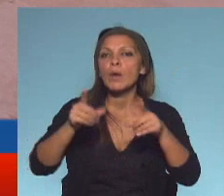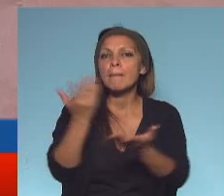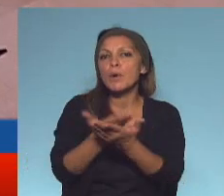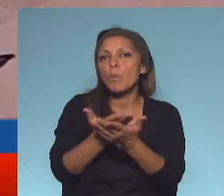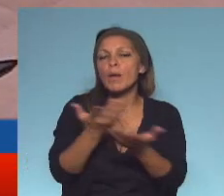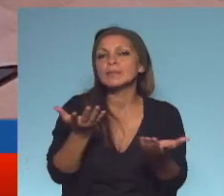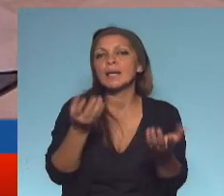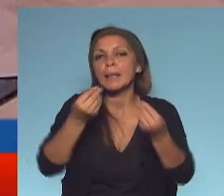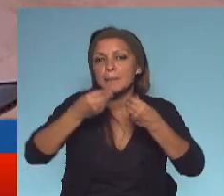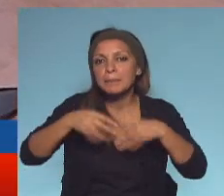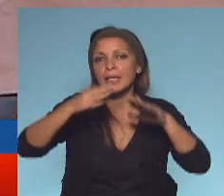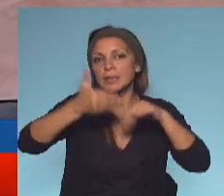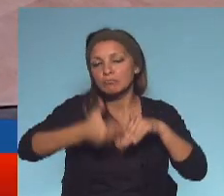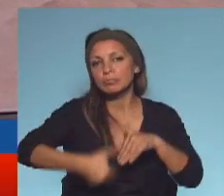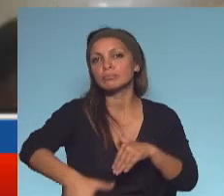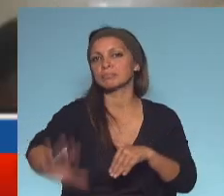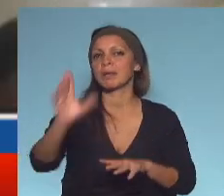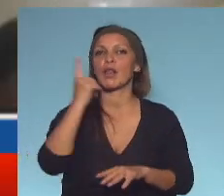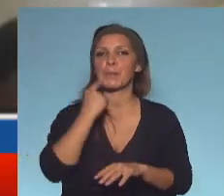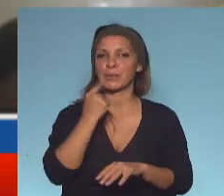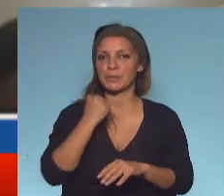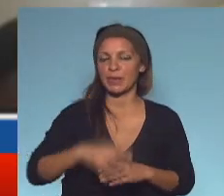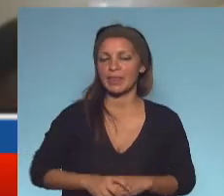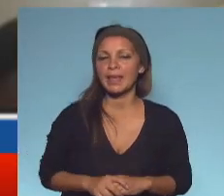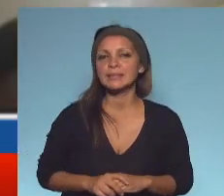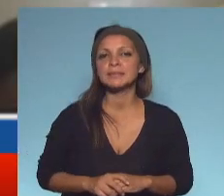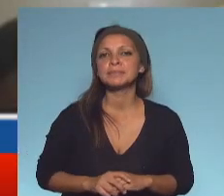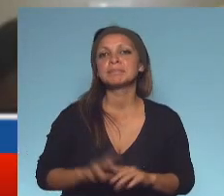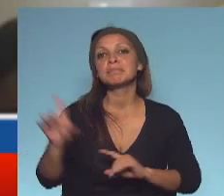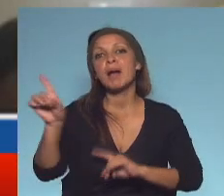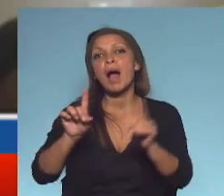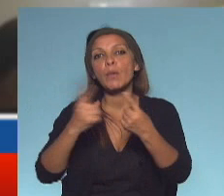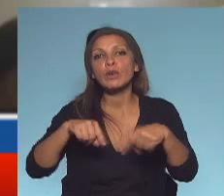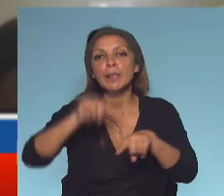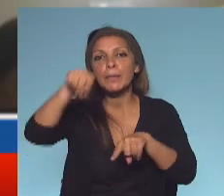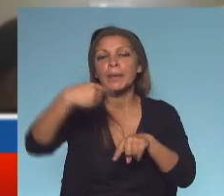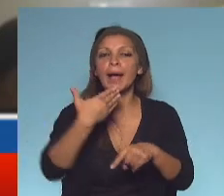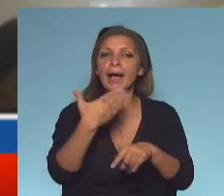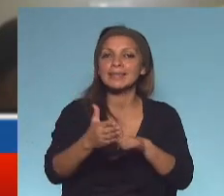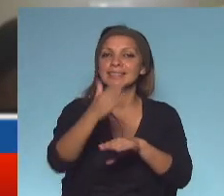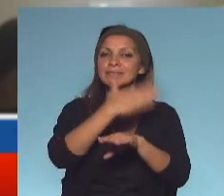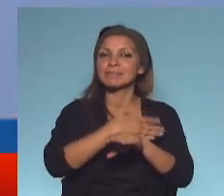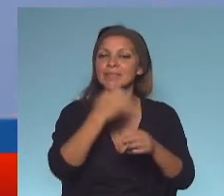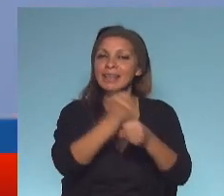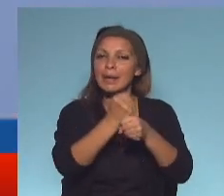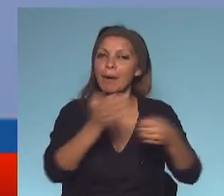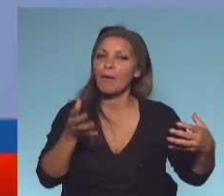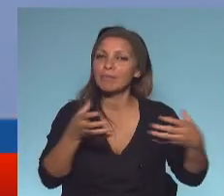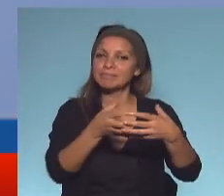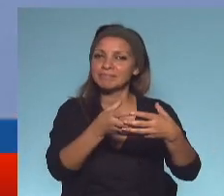entran a regir en los próximos días y que son, en algunos casos, también frutos de diálogo, de trabajo con los